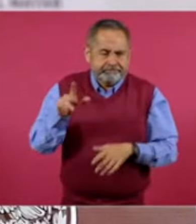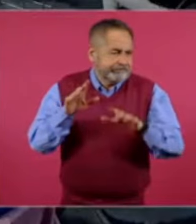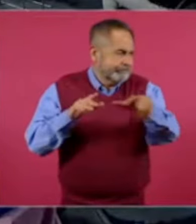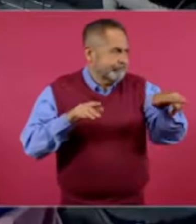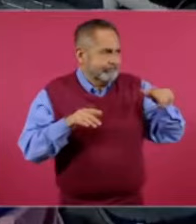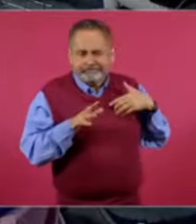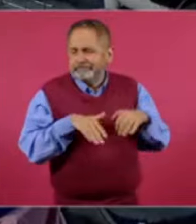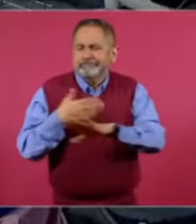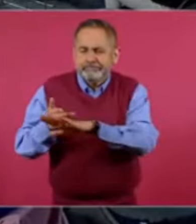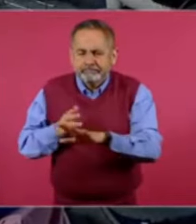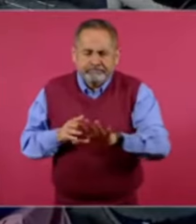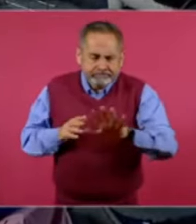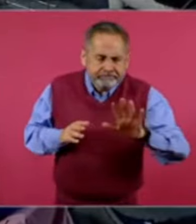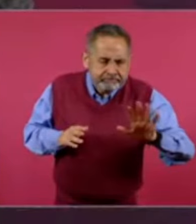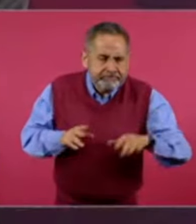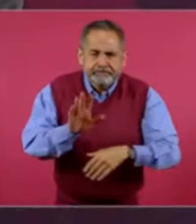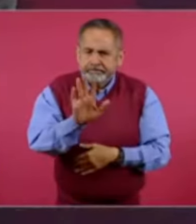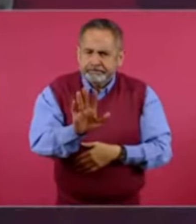Pero pues